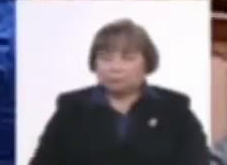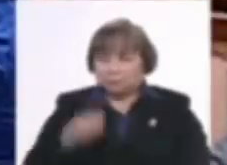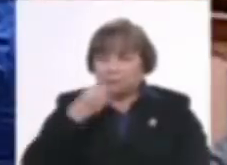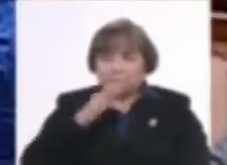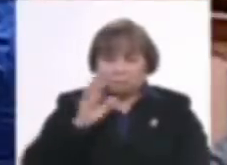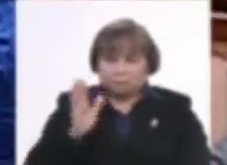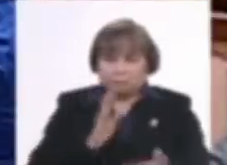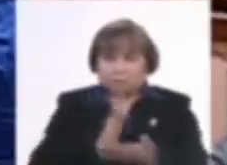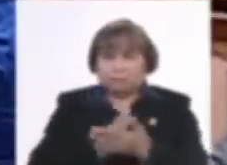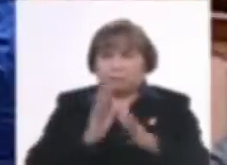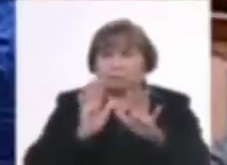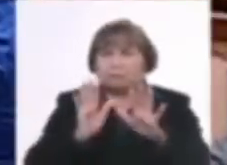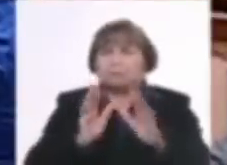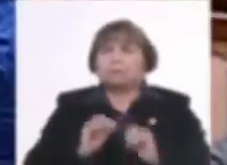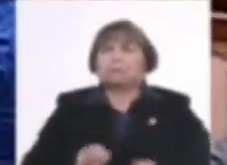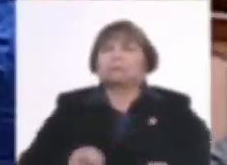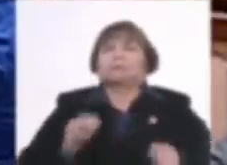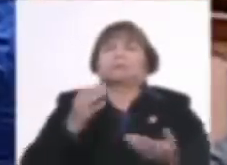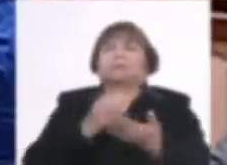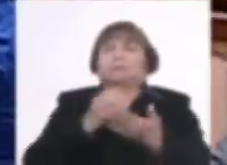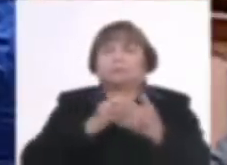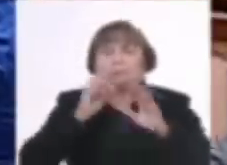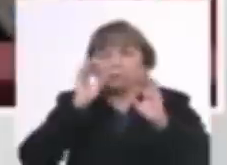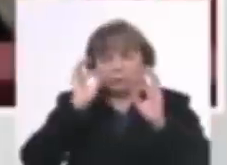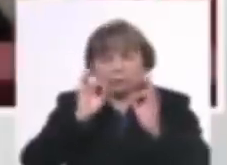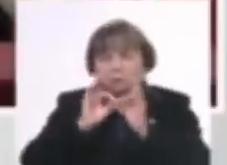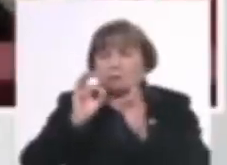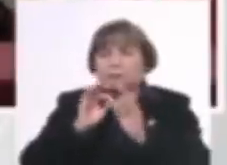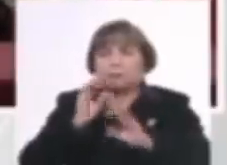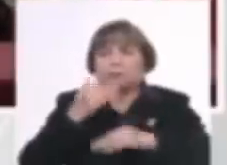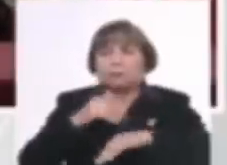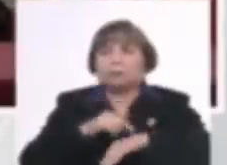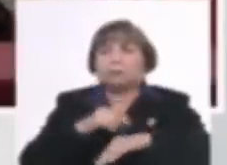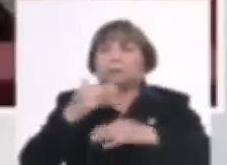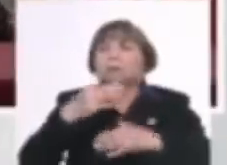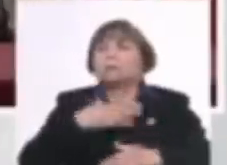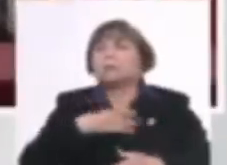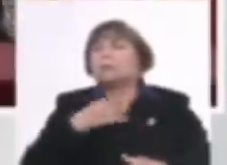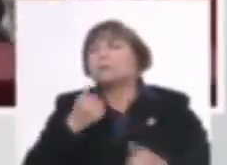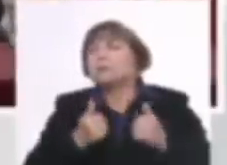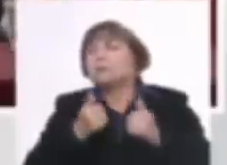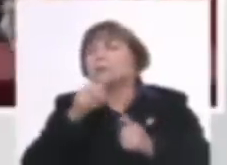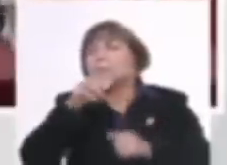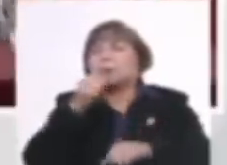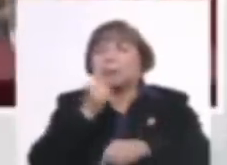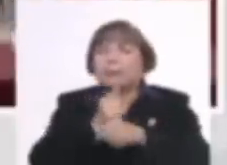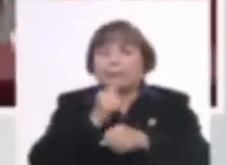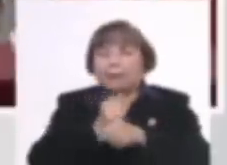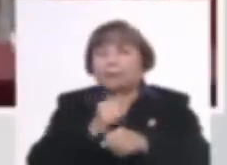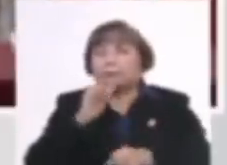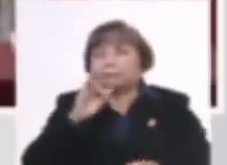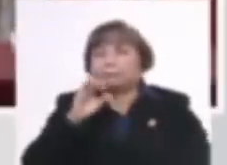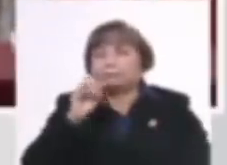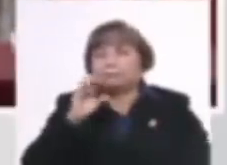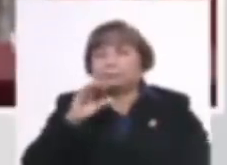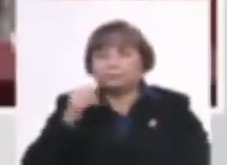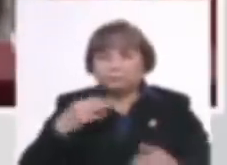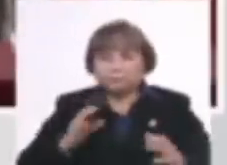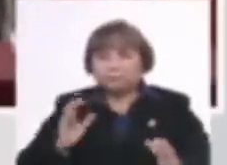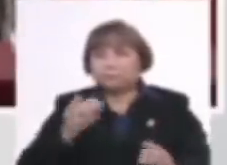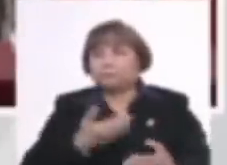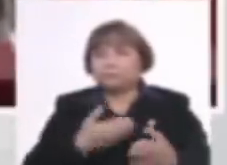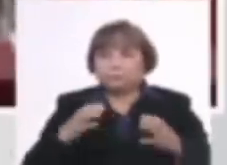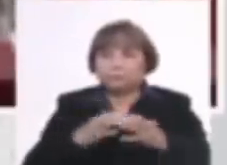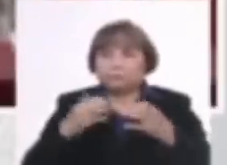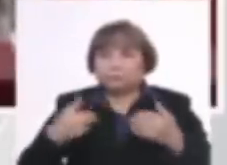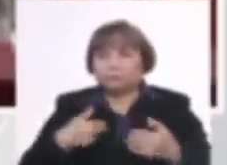No hay problema, presidente. En todo caso, si es que no puede precisar los horarios, me gustaría saber cuáles eran sus funciones, porque nosotros como congresistas de la